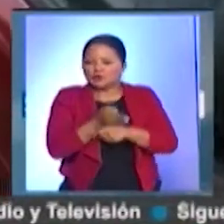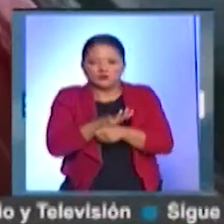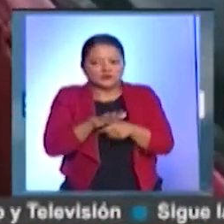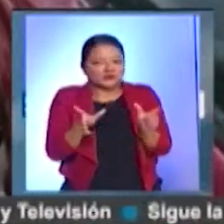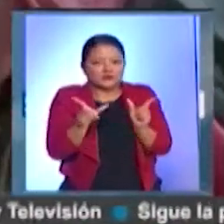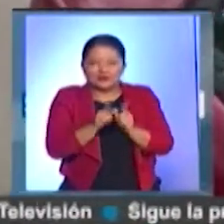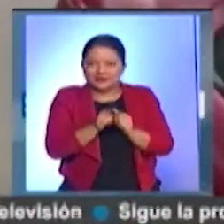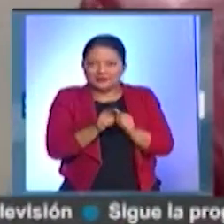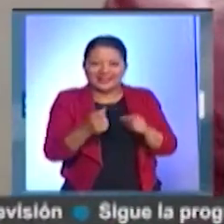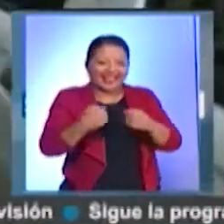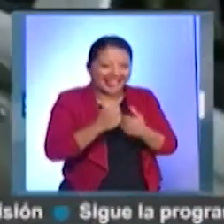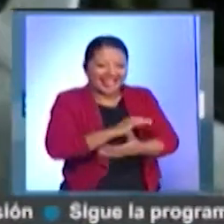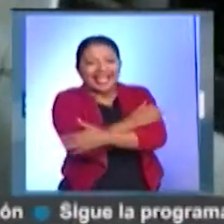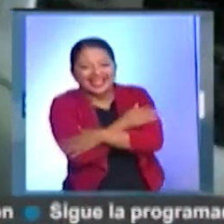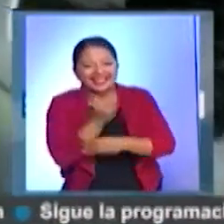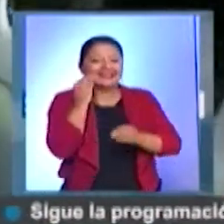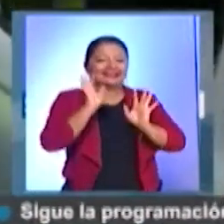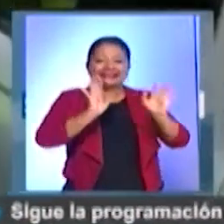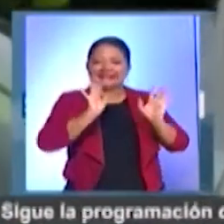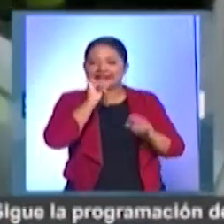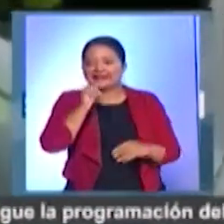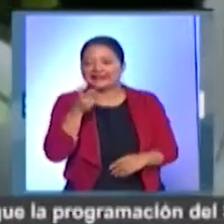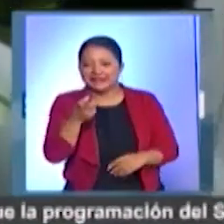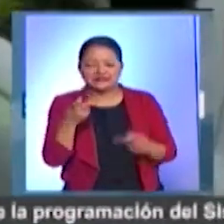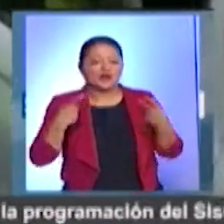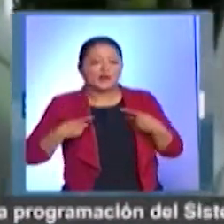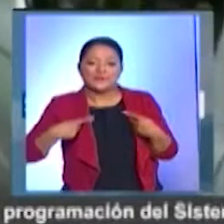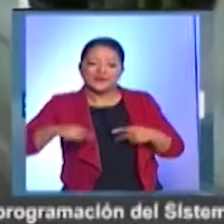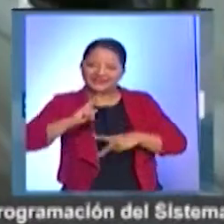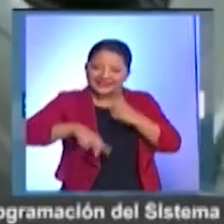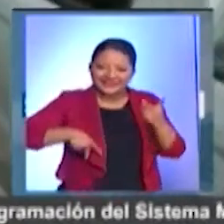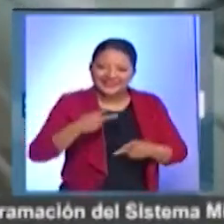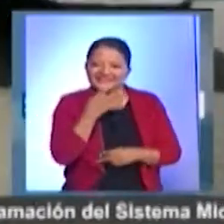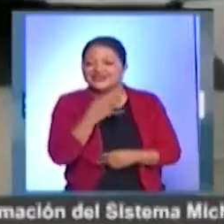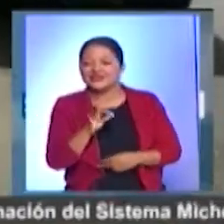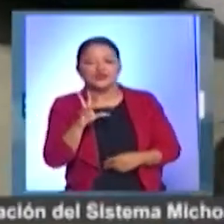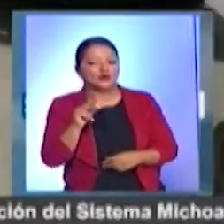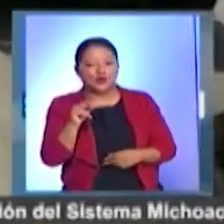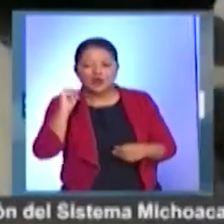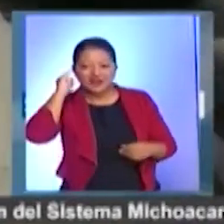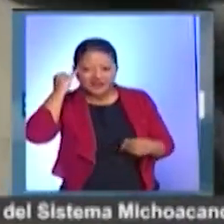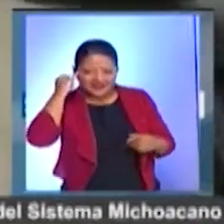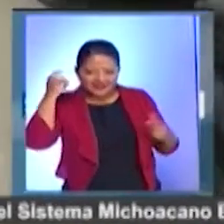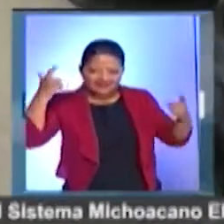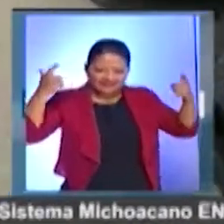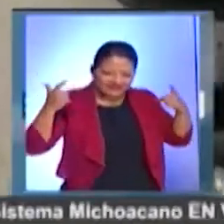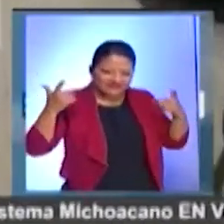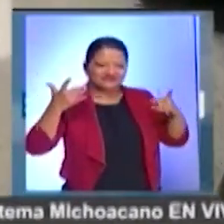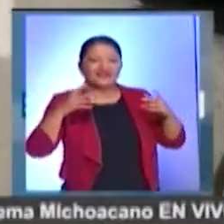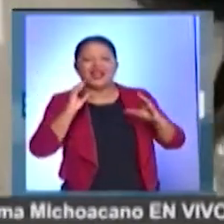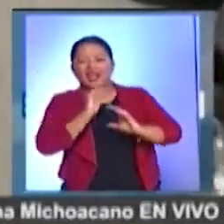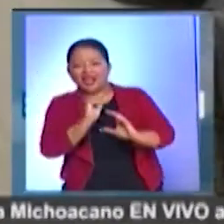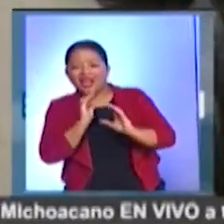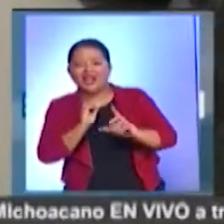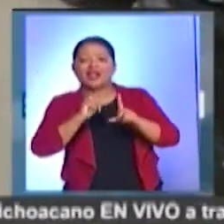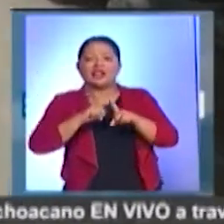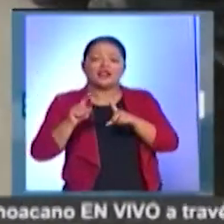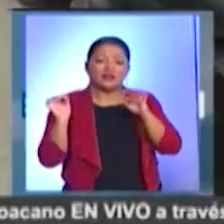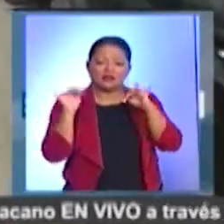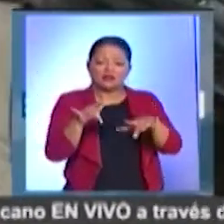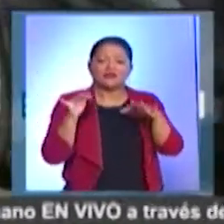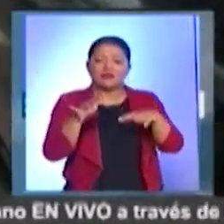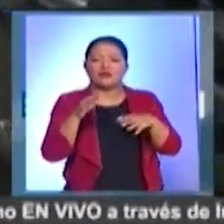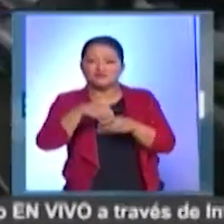faltarían carteles que exhortarán a la población a no acudir a fiestas charreadas jaripeos conciertos y ese tipo de eventos que